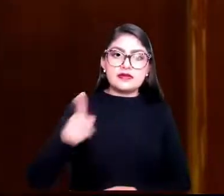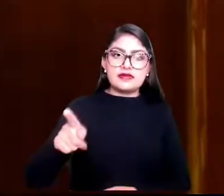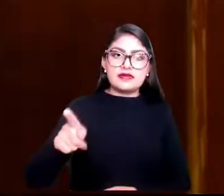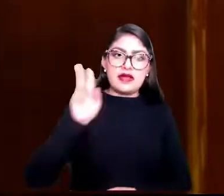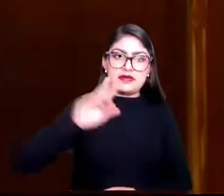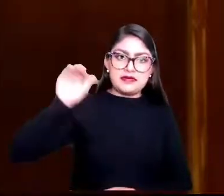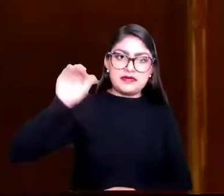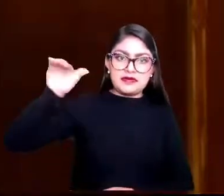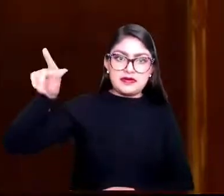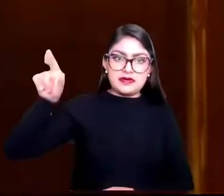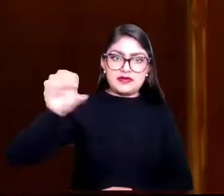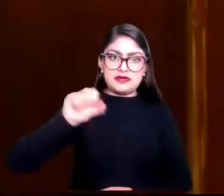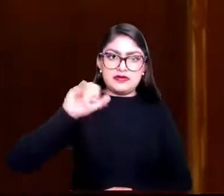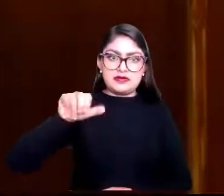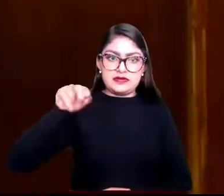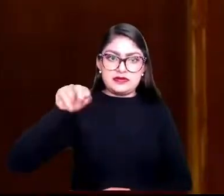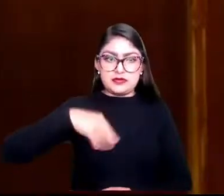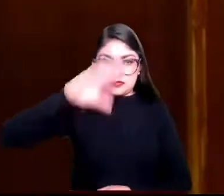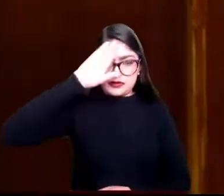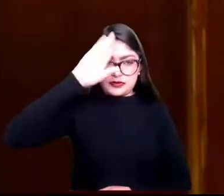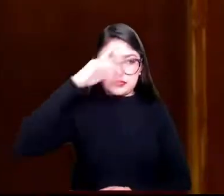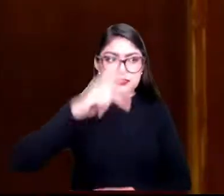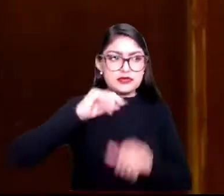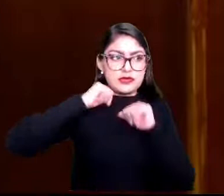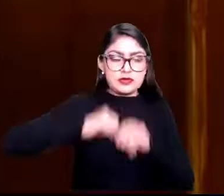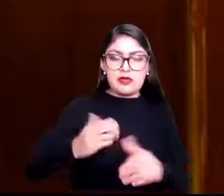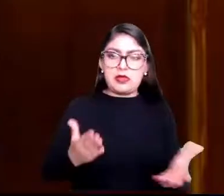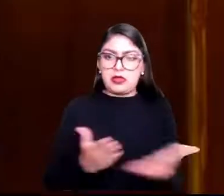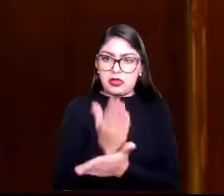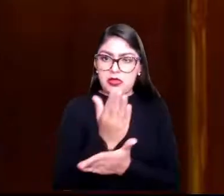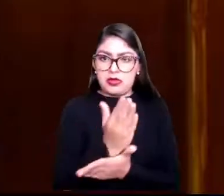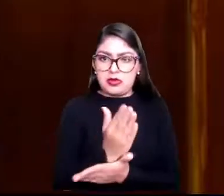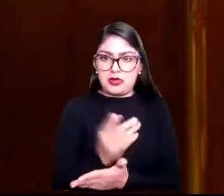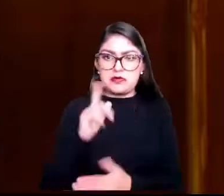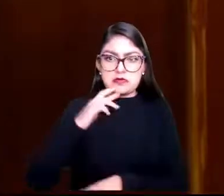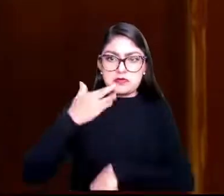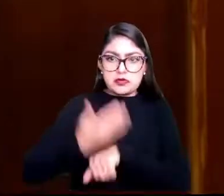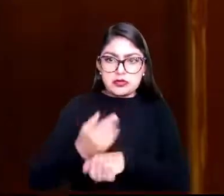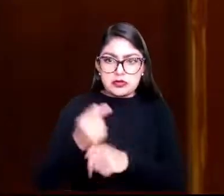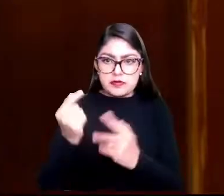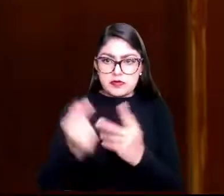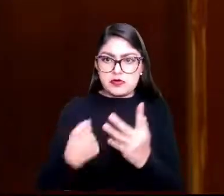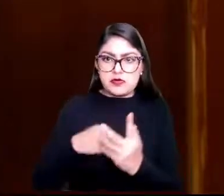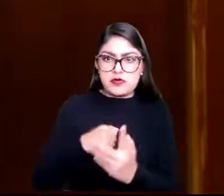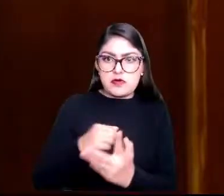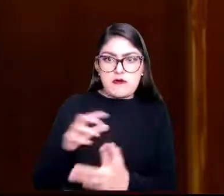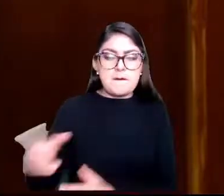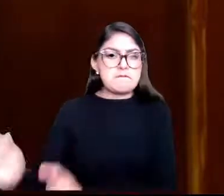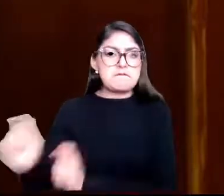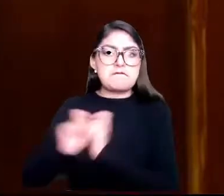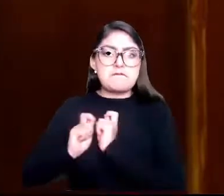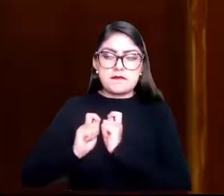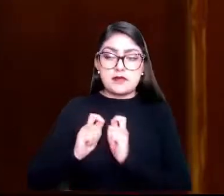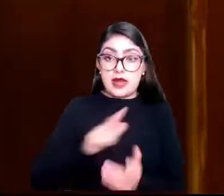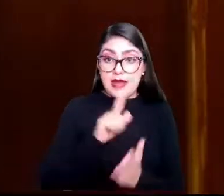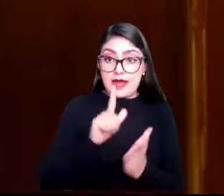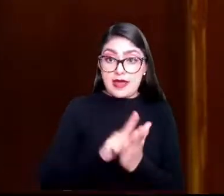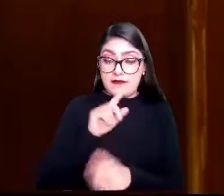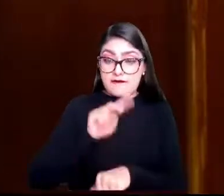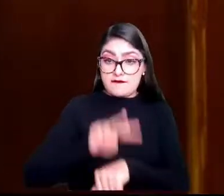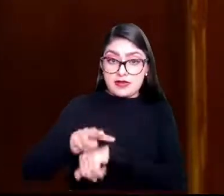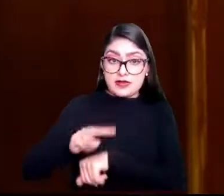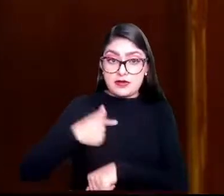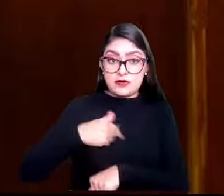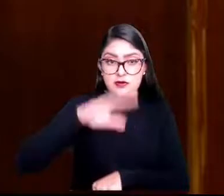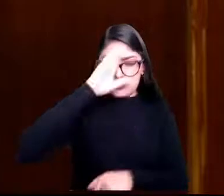en pocas palabras. Estamos violentando lo que dice la ley de fiscalización, me parece que es un grave error. Sabemos también, así son las mayorías, se